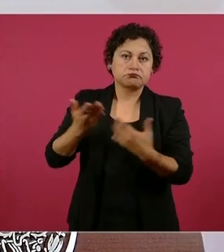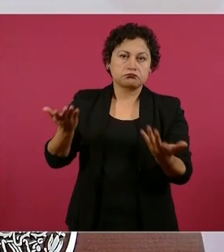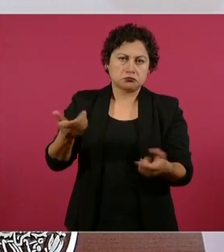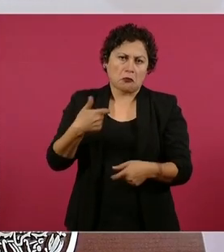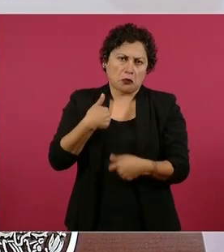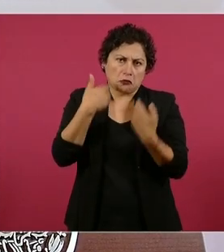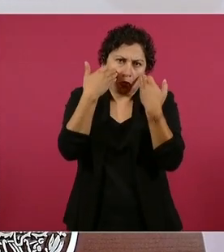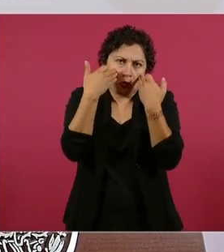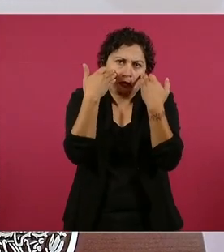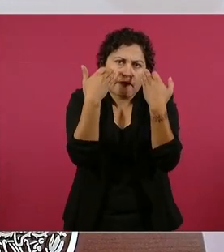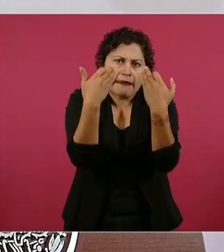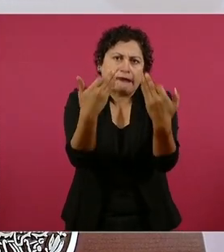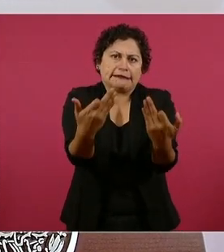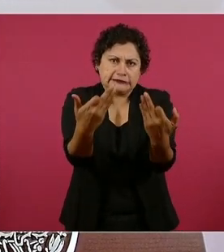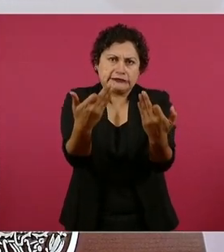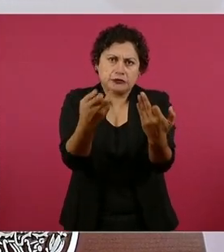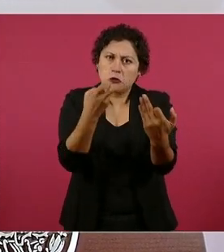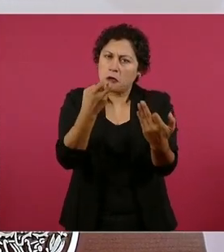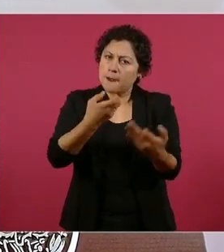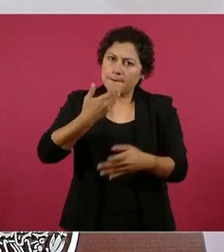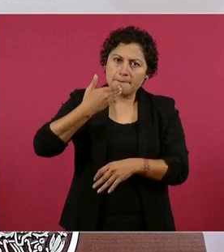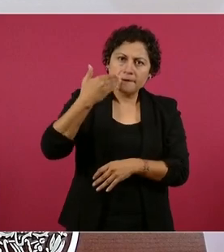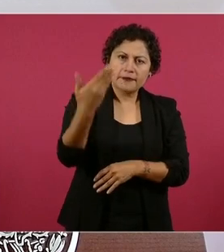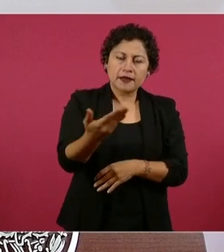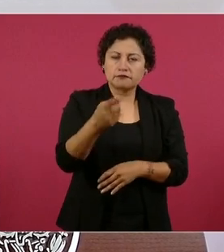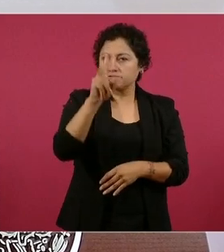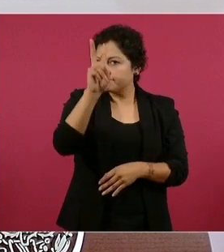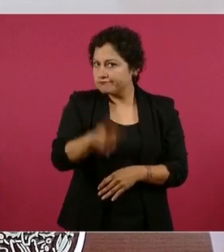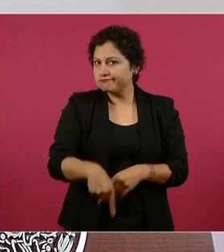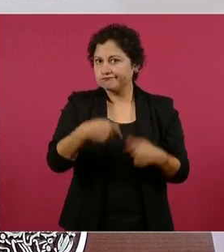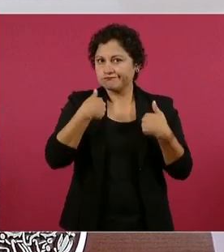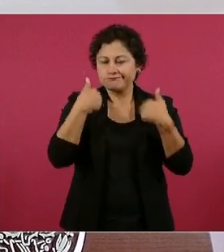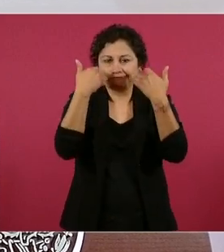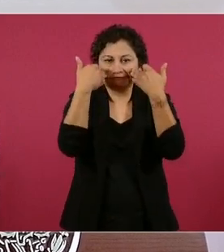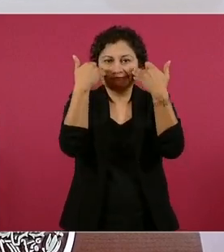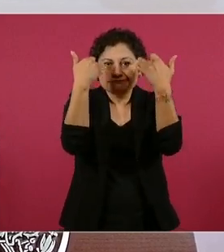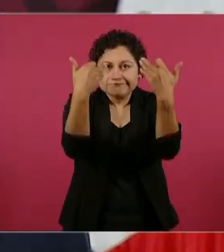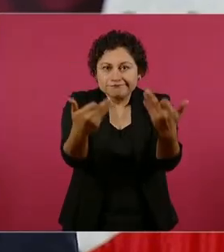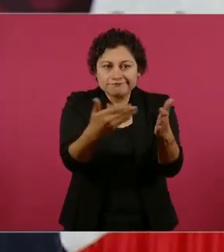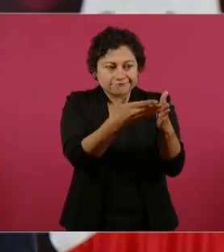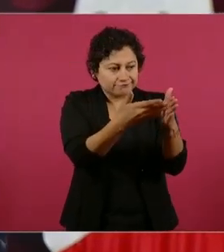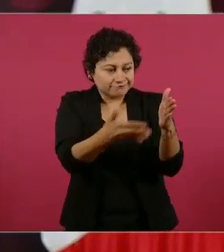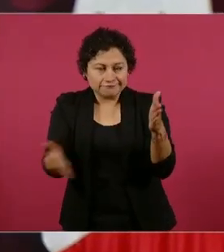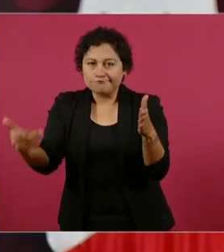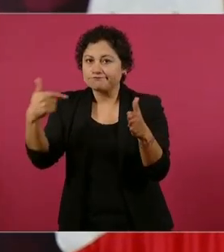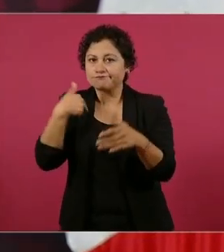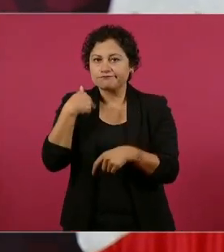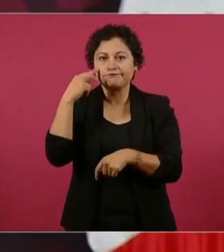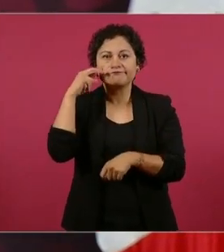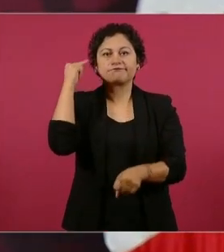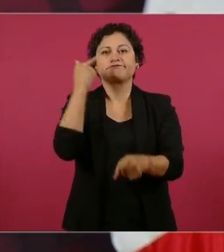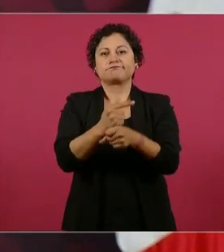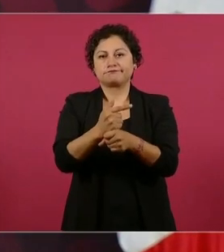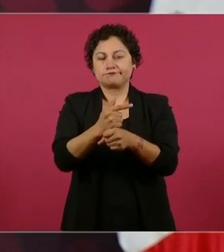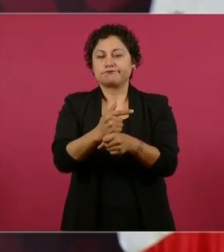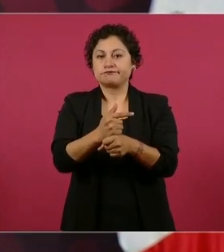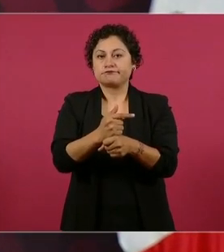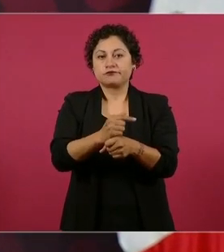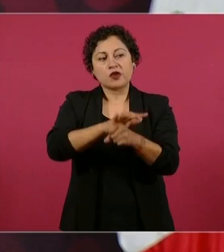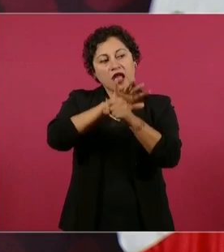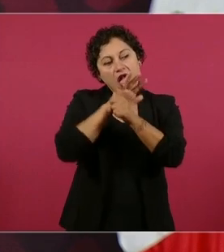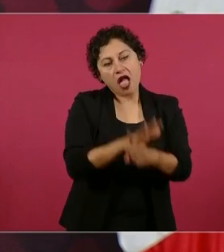resultados. No es la violencia, no es la represión el camino,